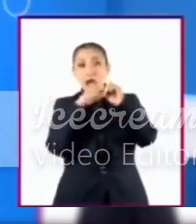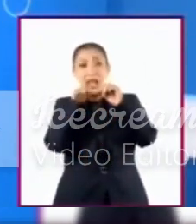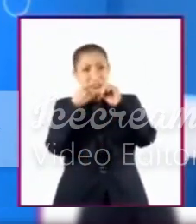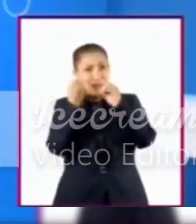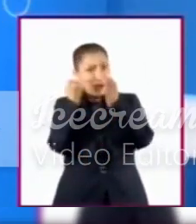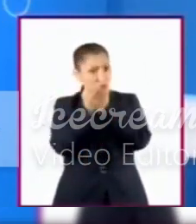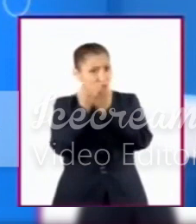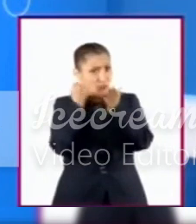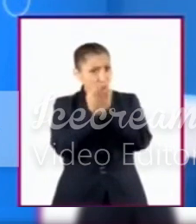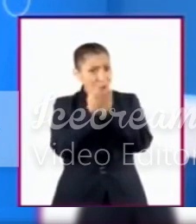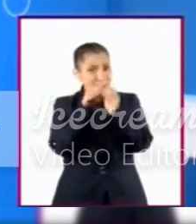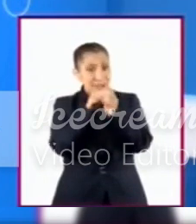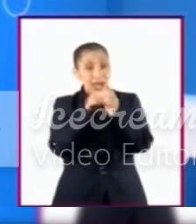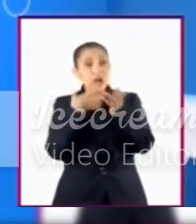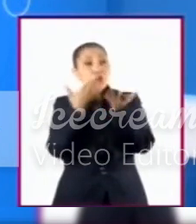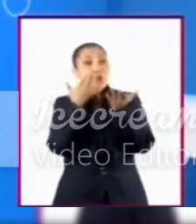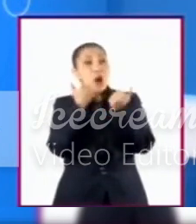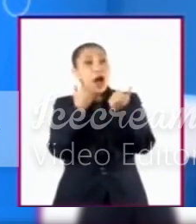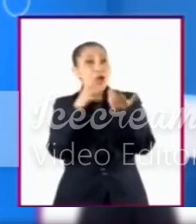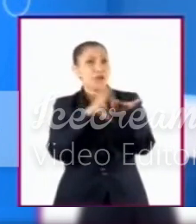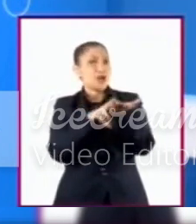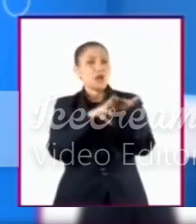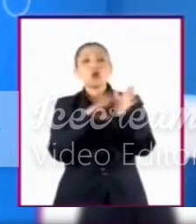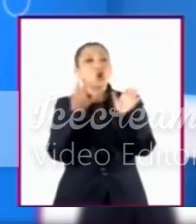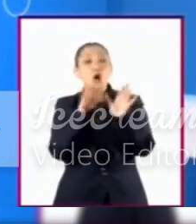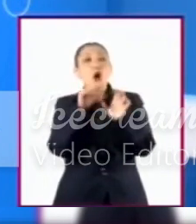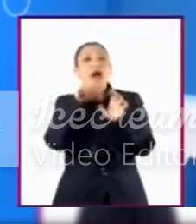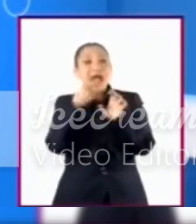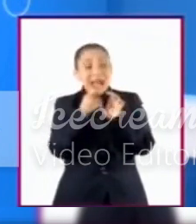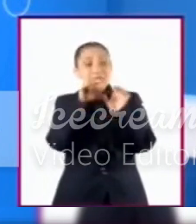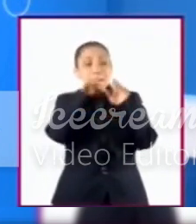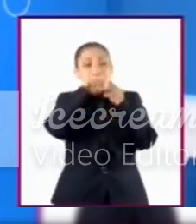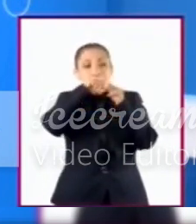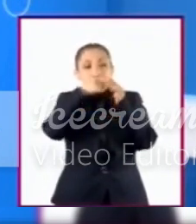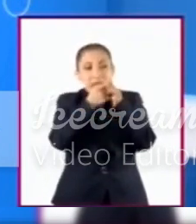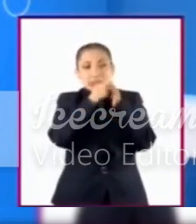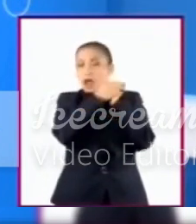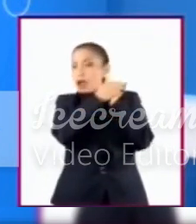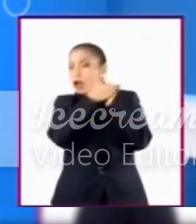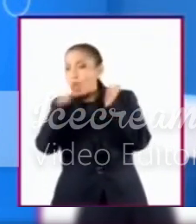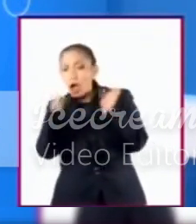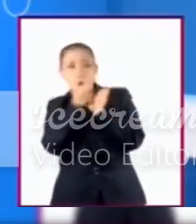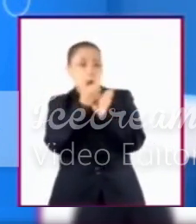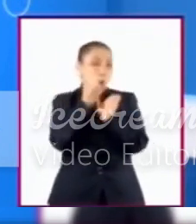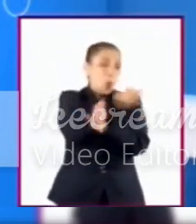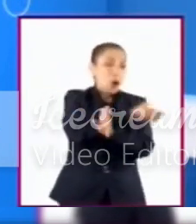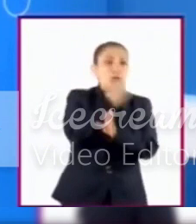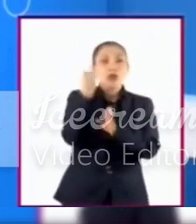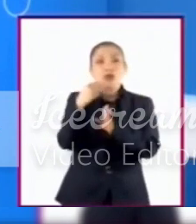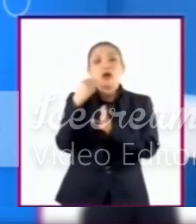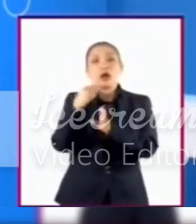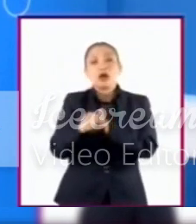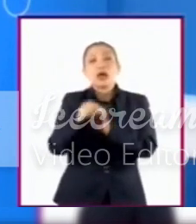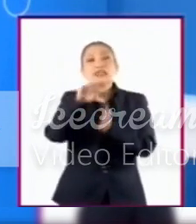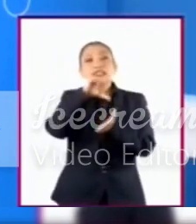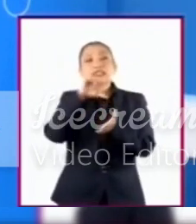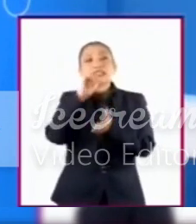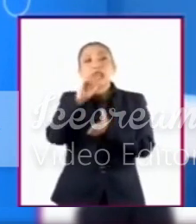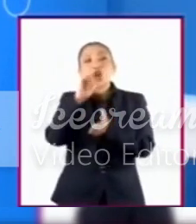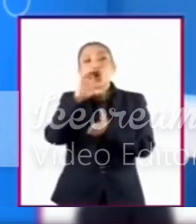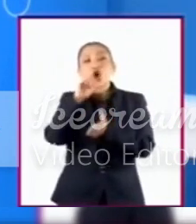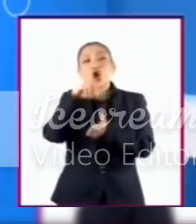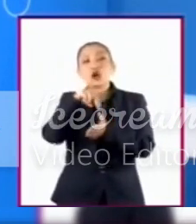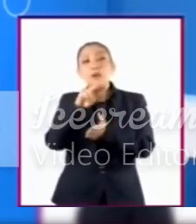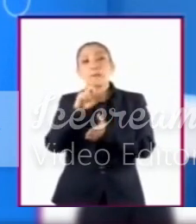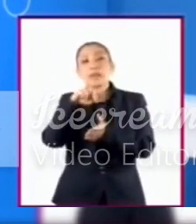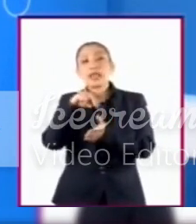significa necesariamente la ausencia de valor, sino que es un punto referencial y se le conoce como cero